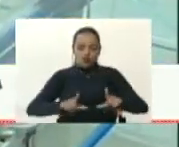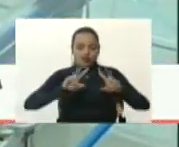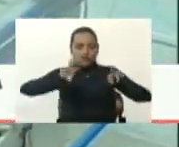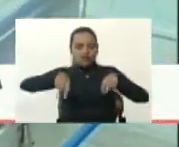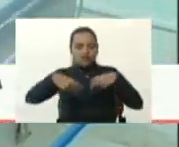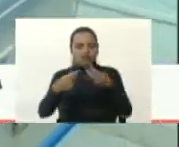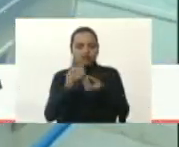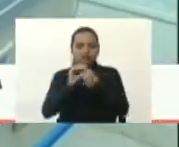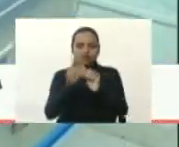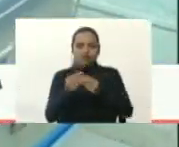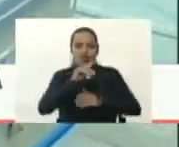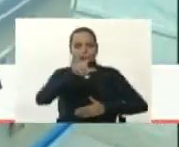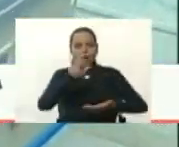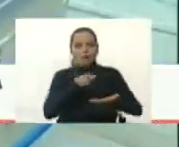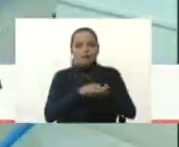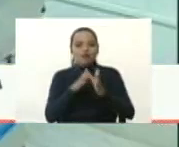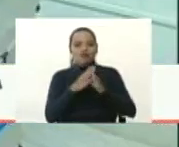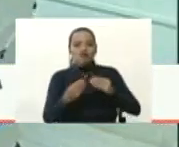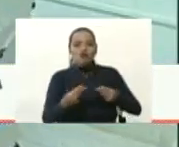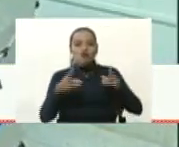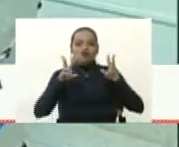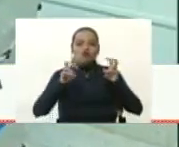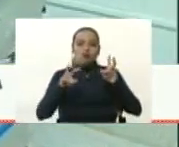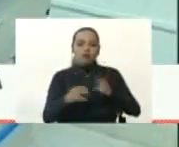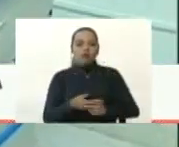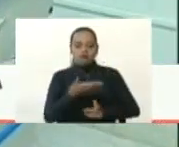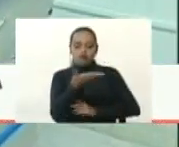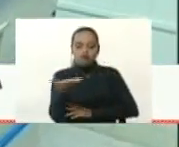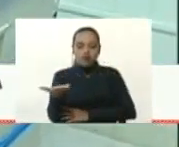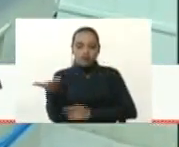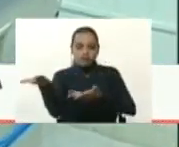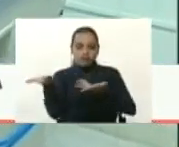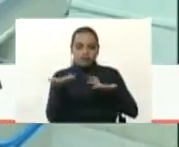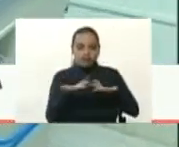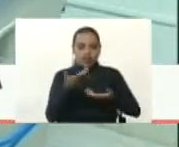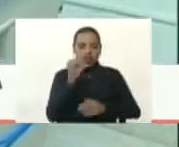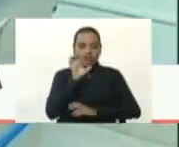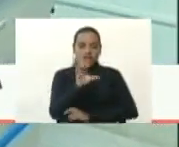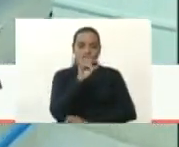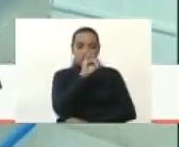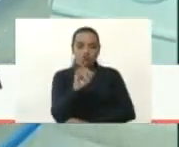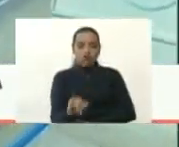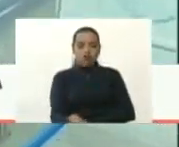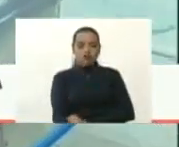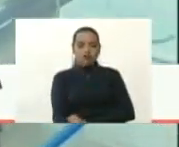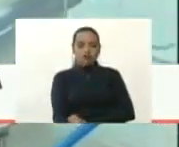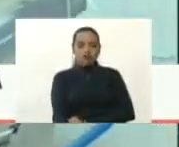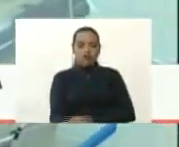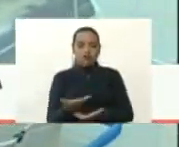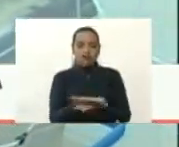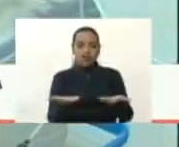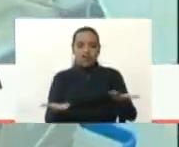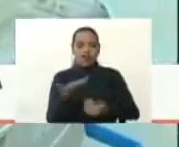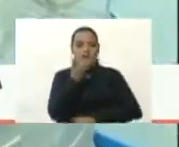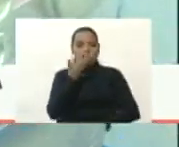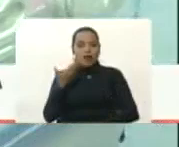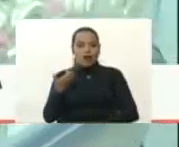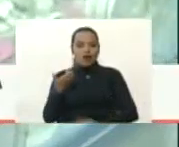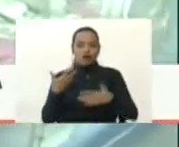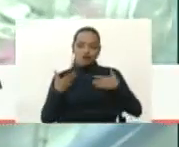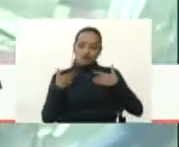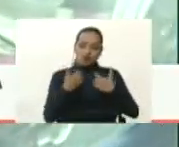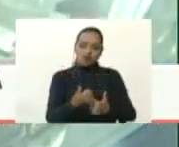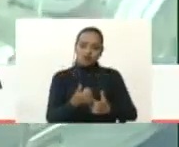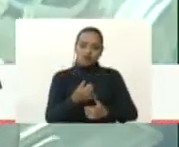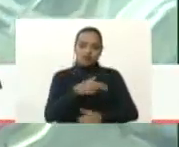restaurada, con equipamiento totalmente nuevo que usted mismo ha enviado para el estado Zulia y que van a darle mejor calidad de salud